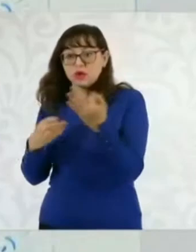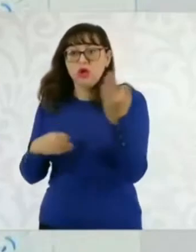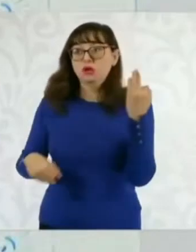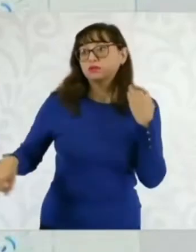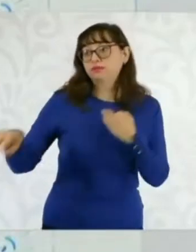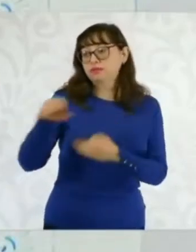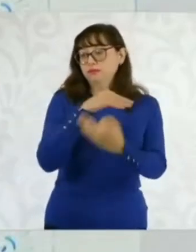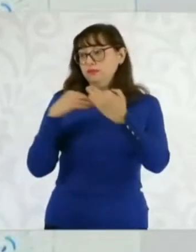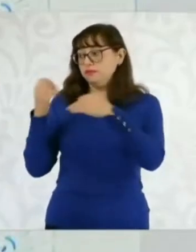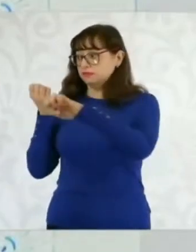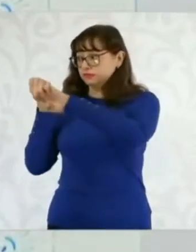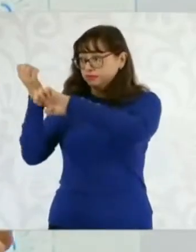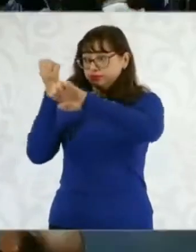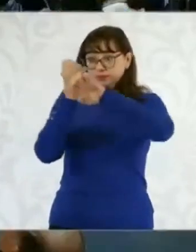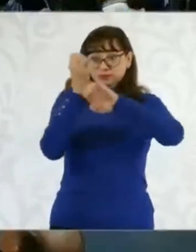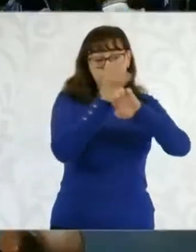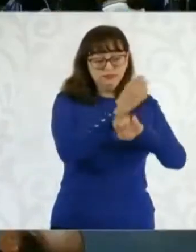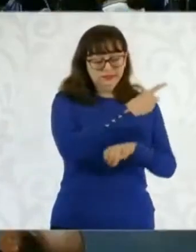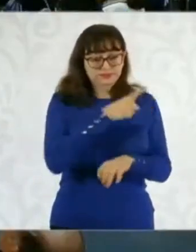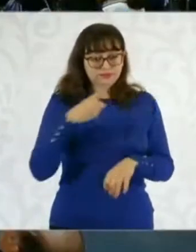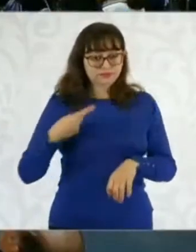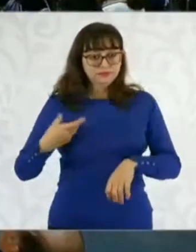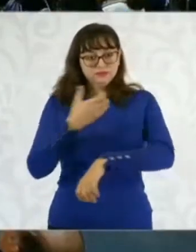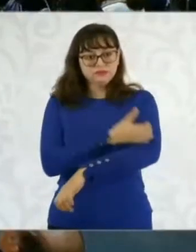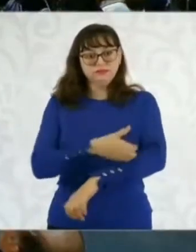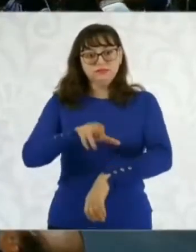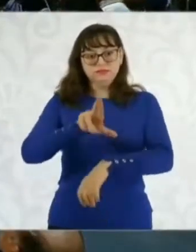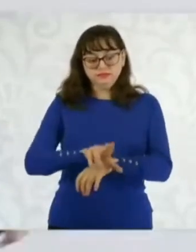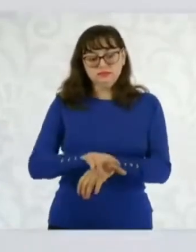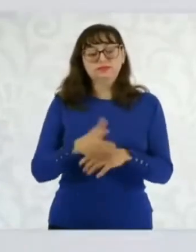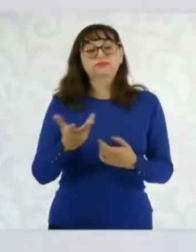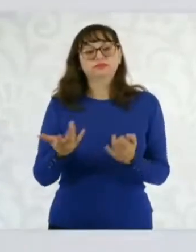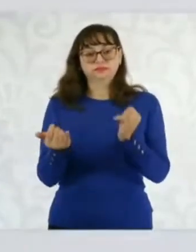estados. Y en eso pues vamos a trabajar con la Fiscalía